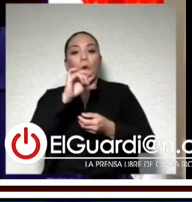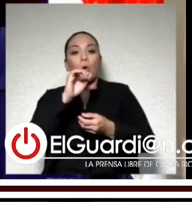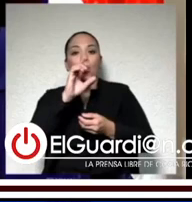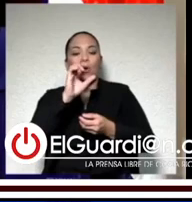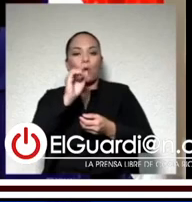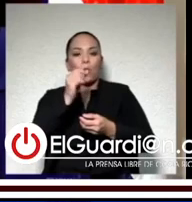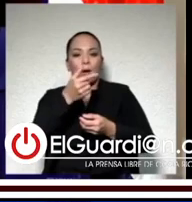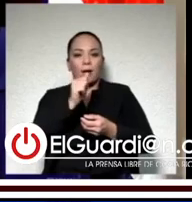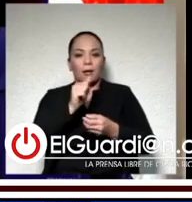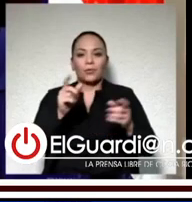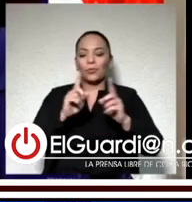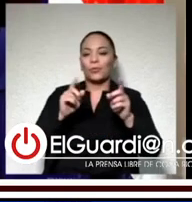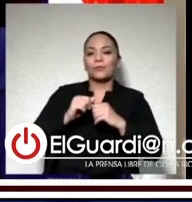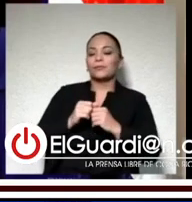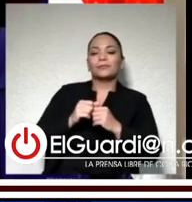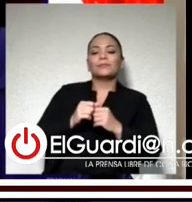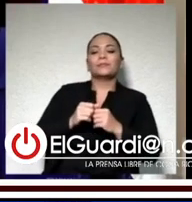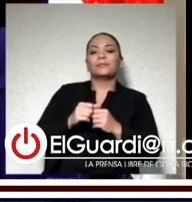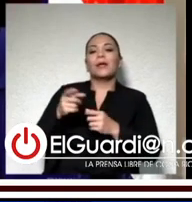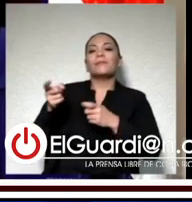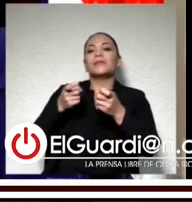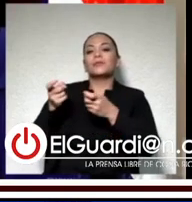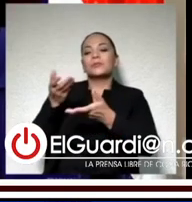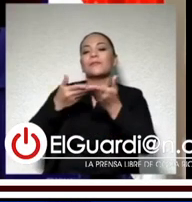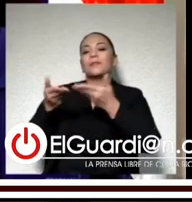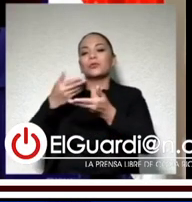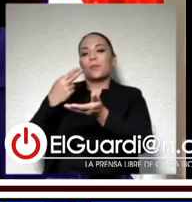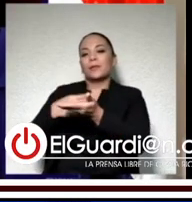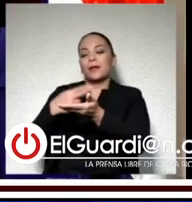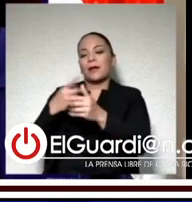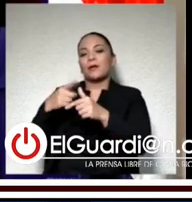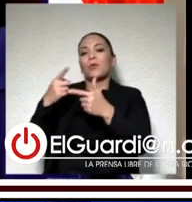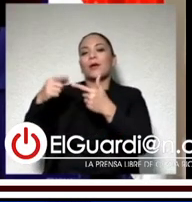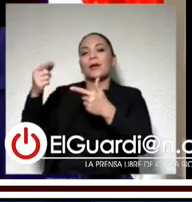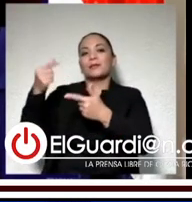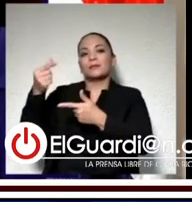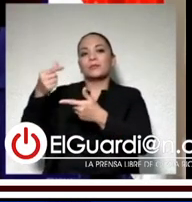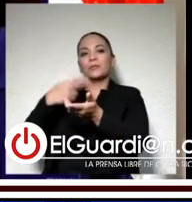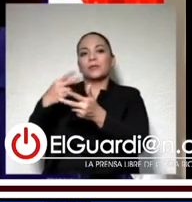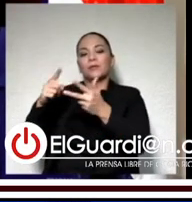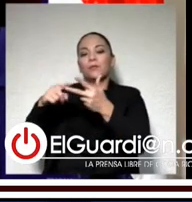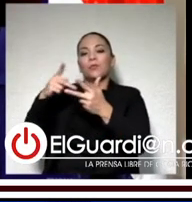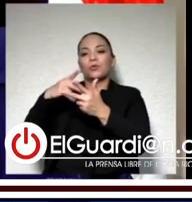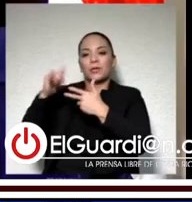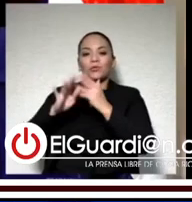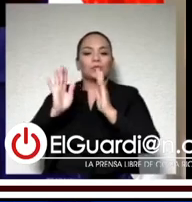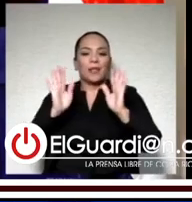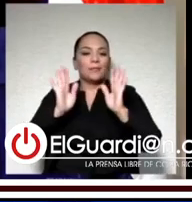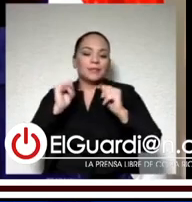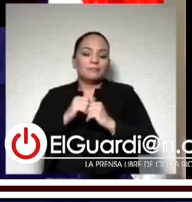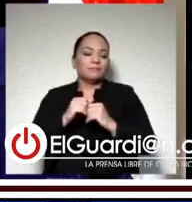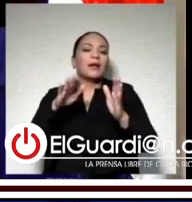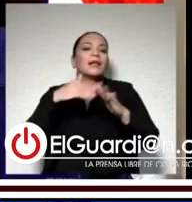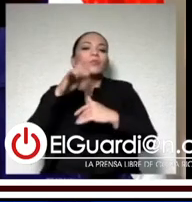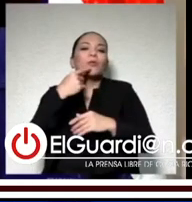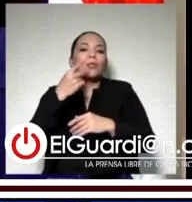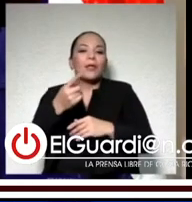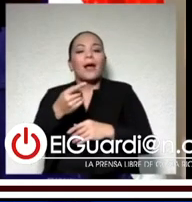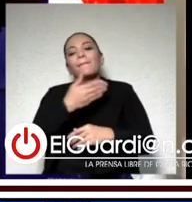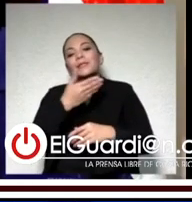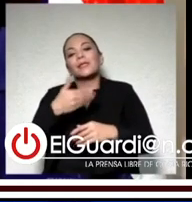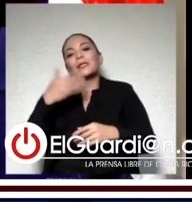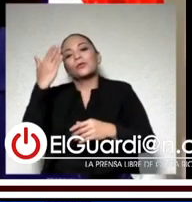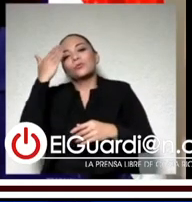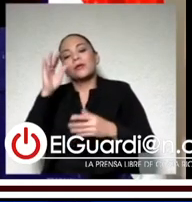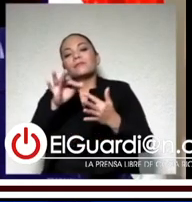el posgrado. Administración de Servicios Hospitalarios y Gerencia Hospitalaria y Proyectos. Solo para que no salgan a decir, presidente no sabe